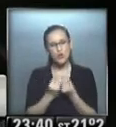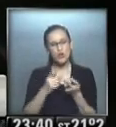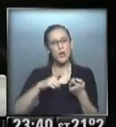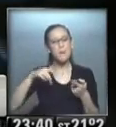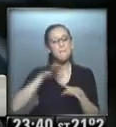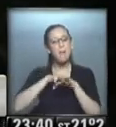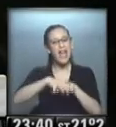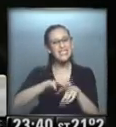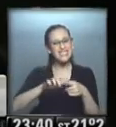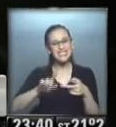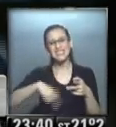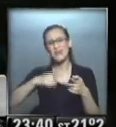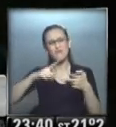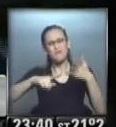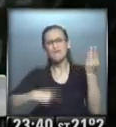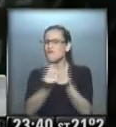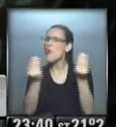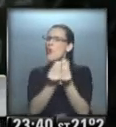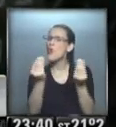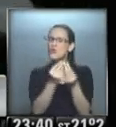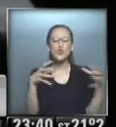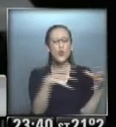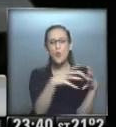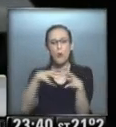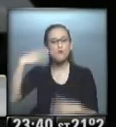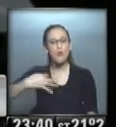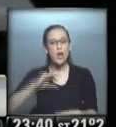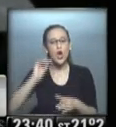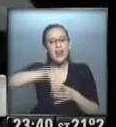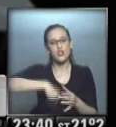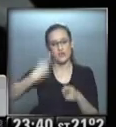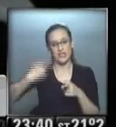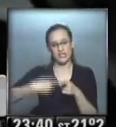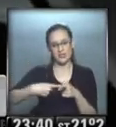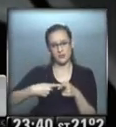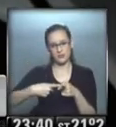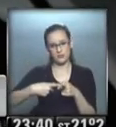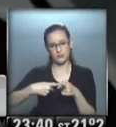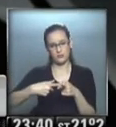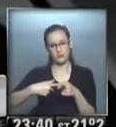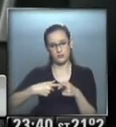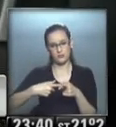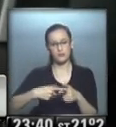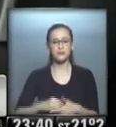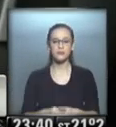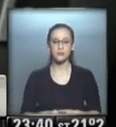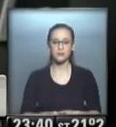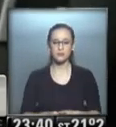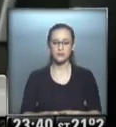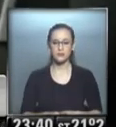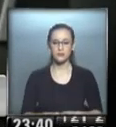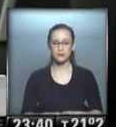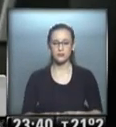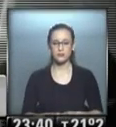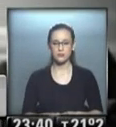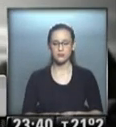está Onda Vaga. Me parece que hay muy buenas bandas dentro de este festival que no solo por ser un festival, uno